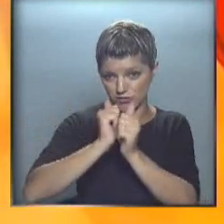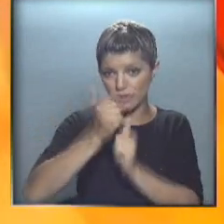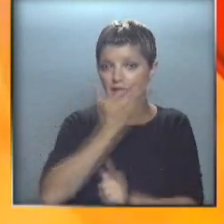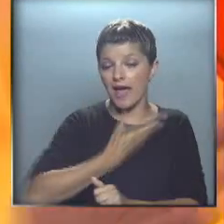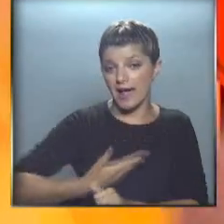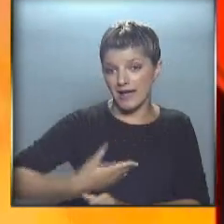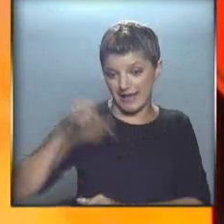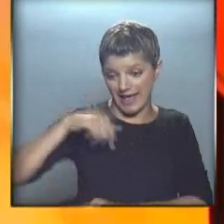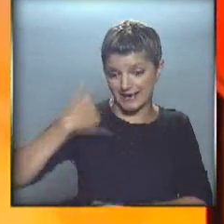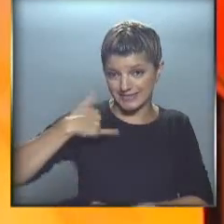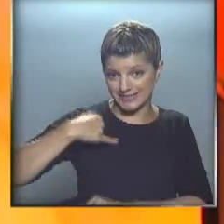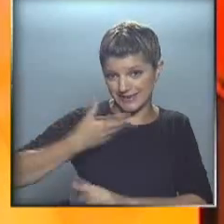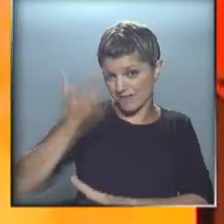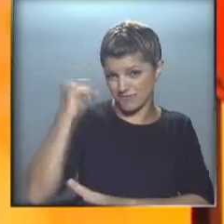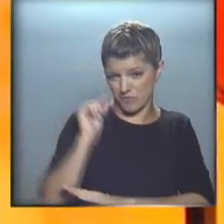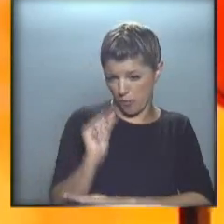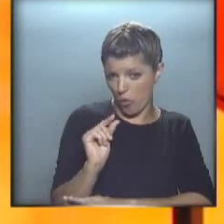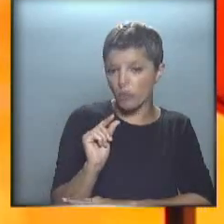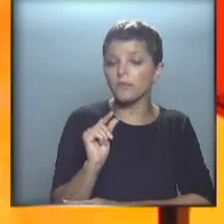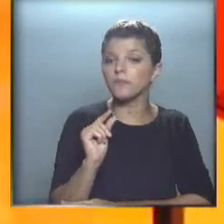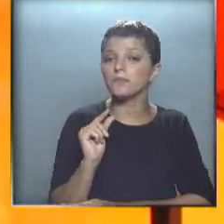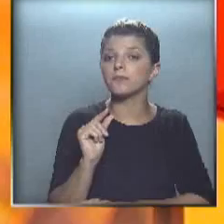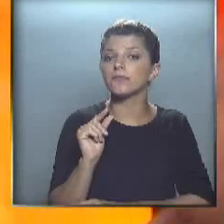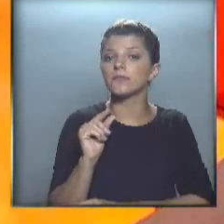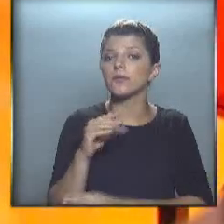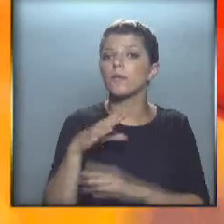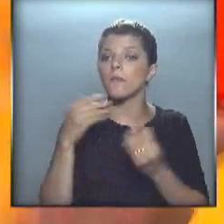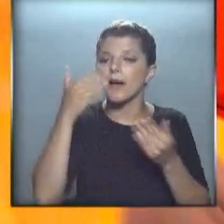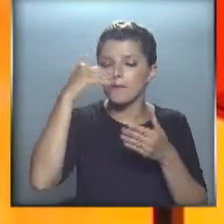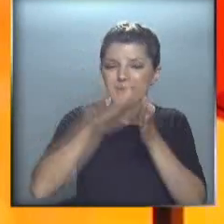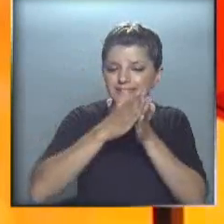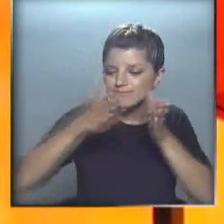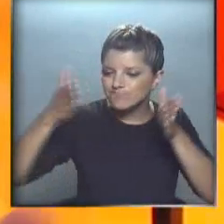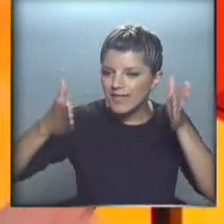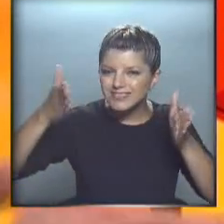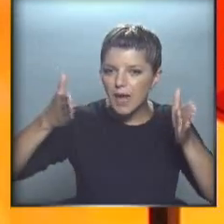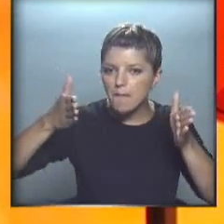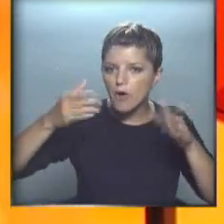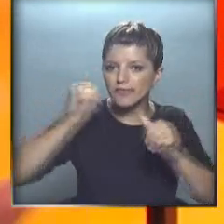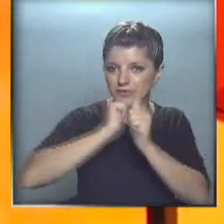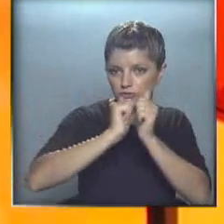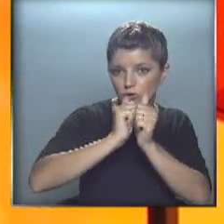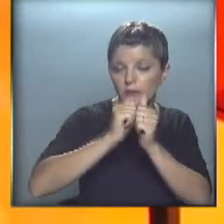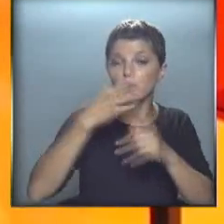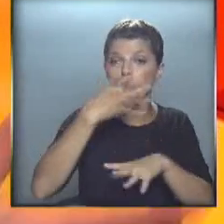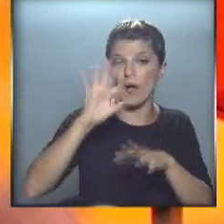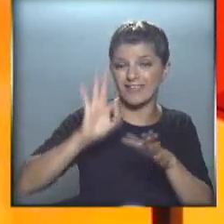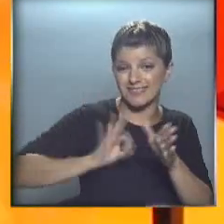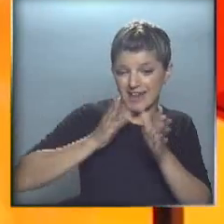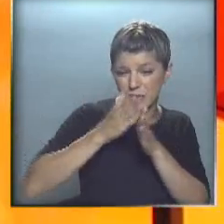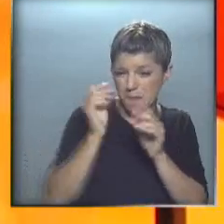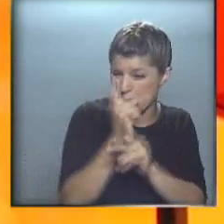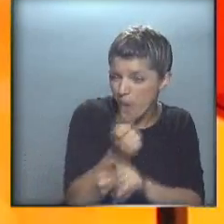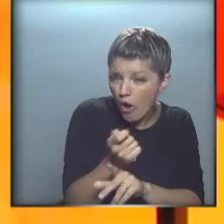tantos años, sino hace muy pocos años, para lo que significa un periodo histórico de un país. 40 años es muy poco y hace